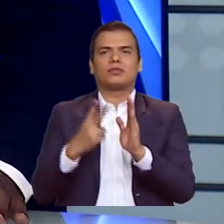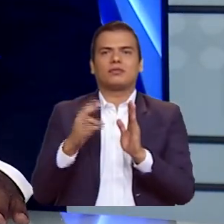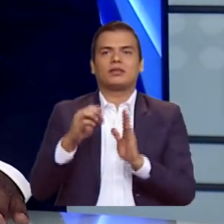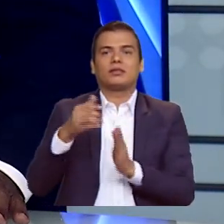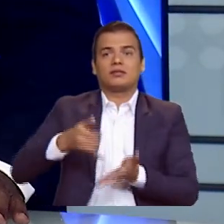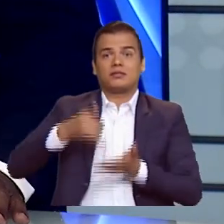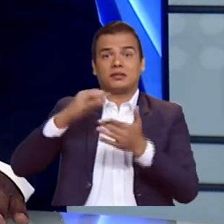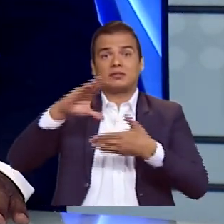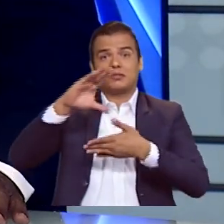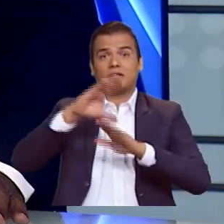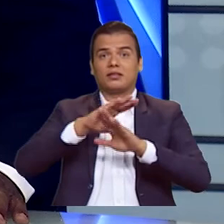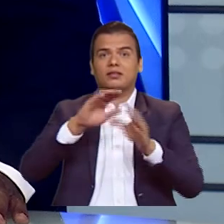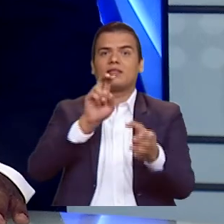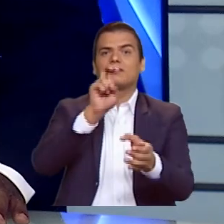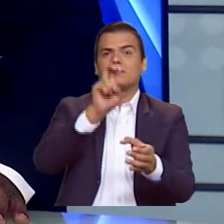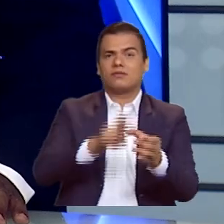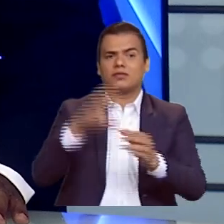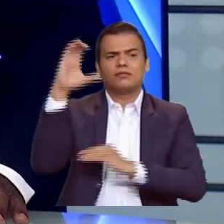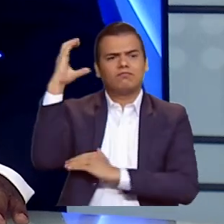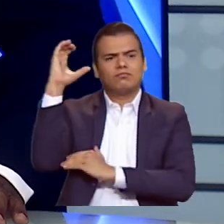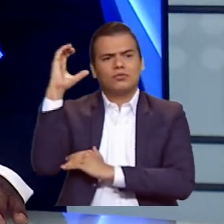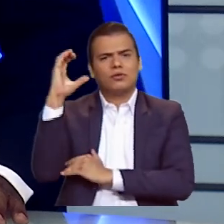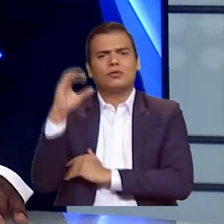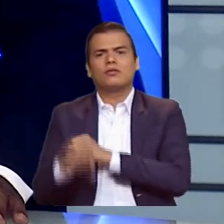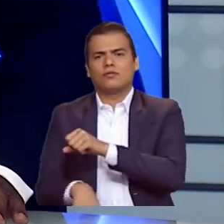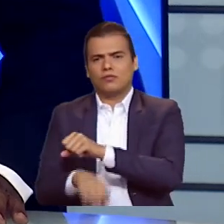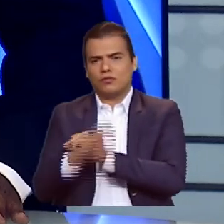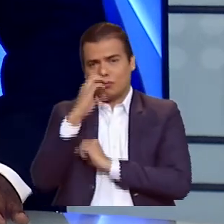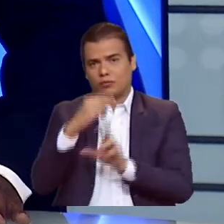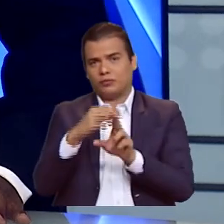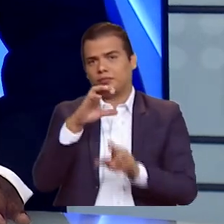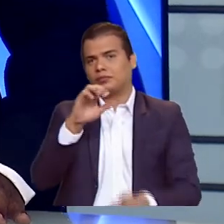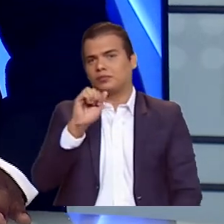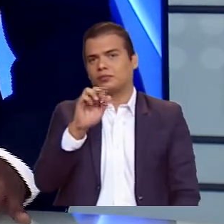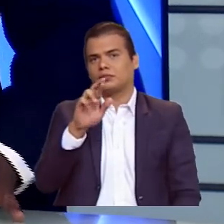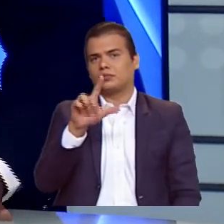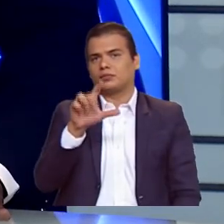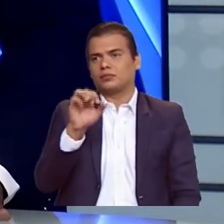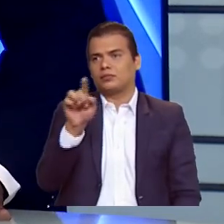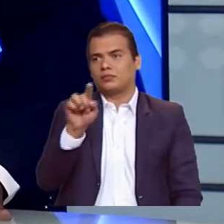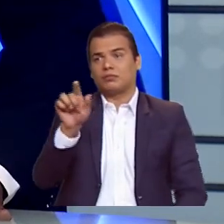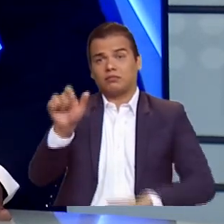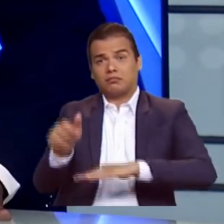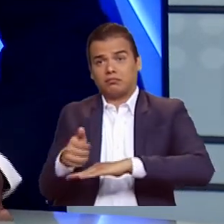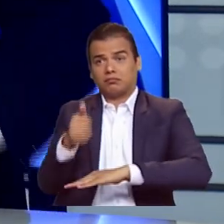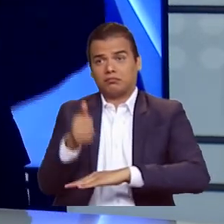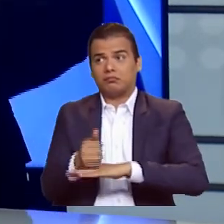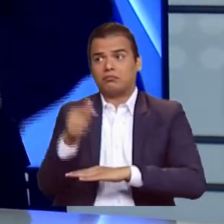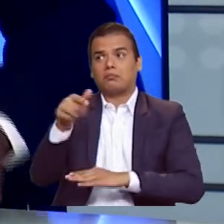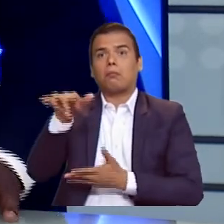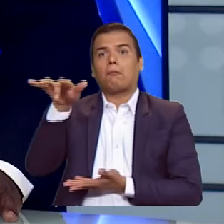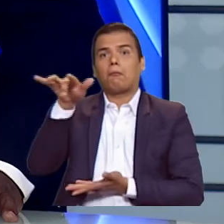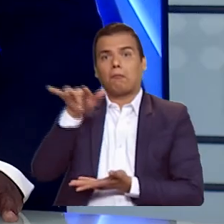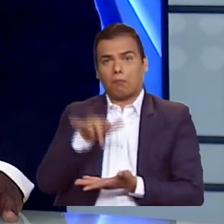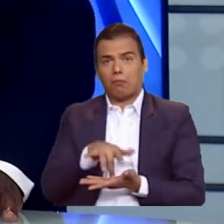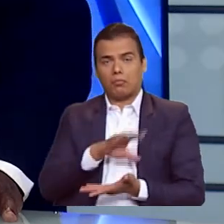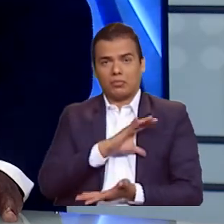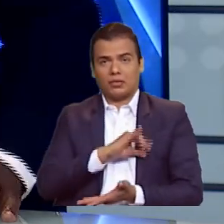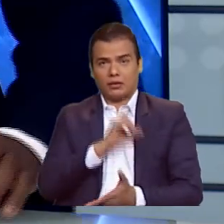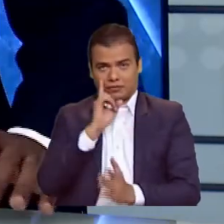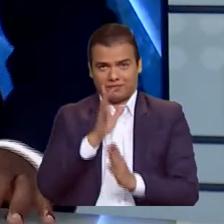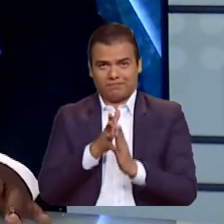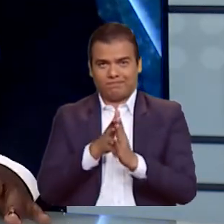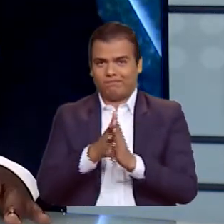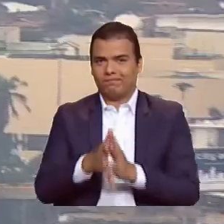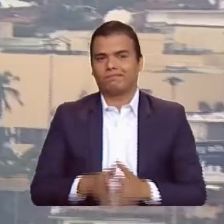la Federación Colombiana de Fútbol. Carlos Manuel Brito Leal Queiroz, el técnico europeo, estuvo en la ciudad de Cali. Aquí está la